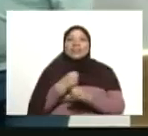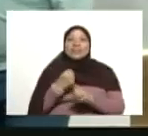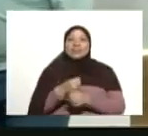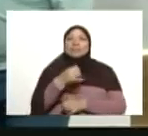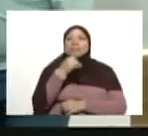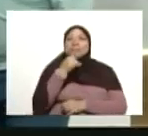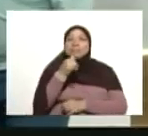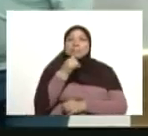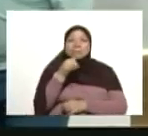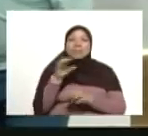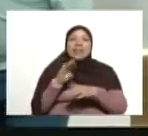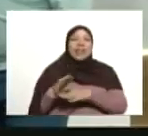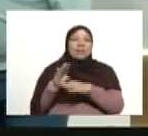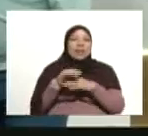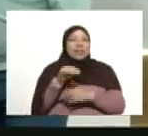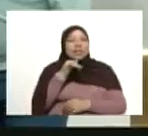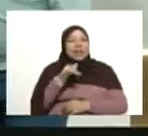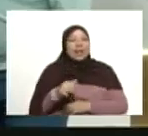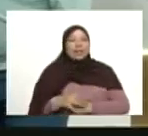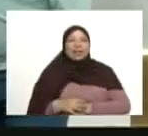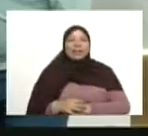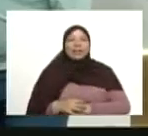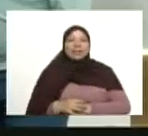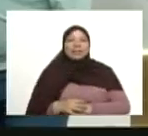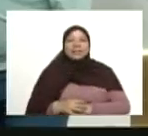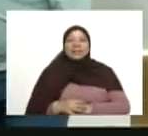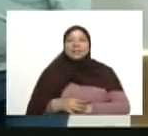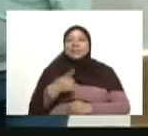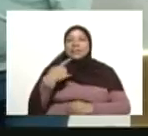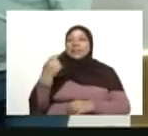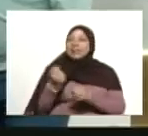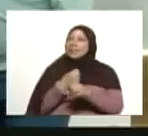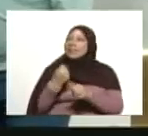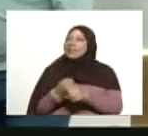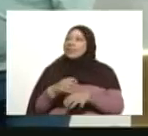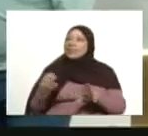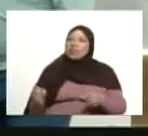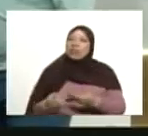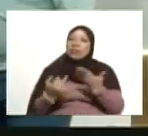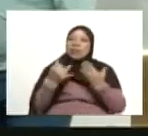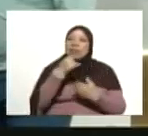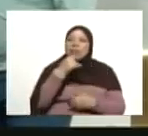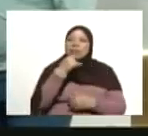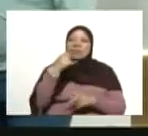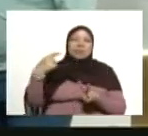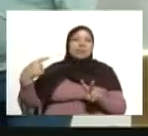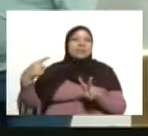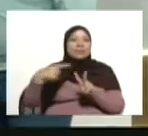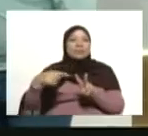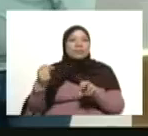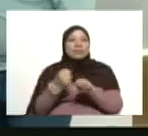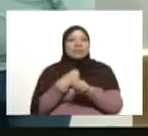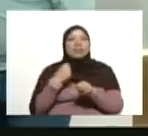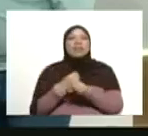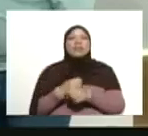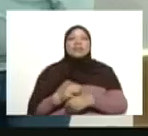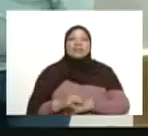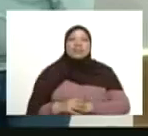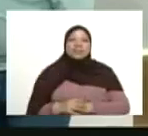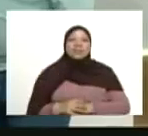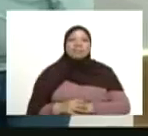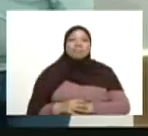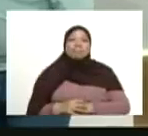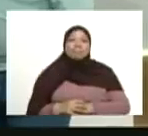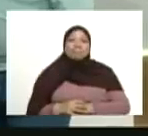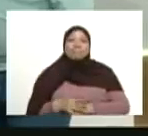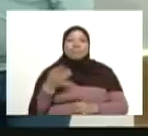nos hemos mantenido con la verdad, con la autenticidad, con la ética, con la espiritualidad, allí con la gente. Y eso hay que